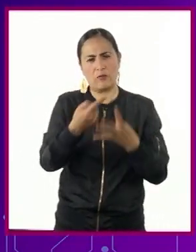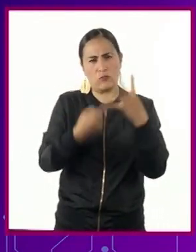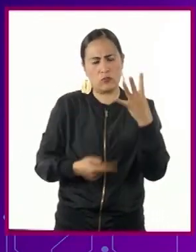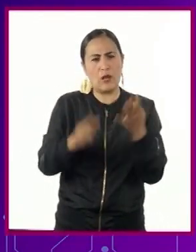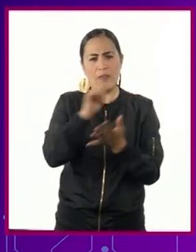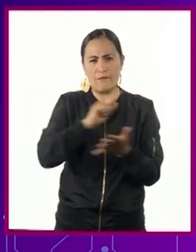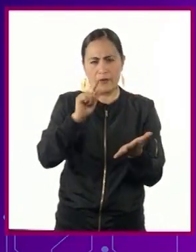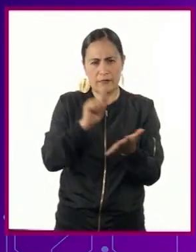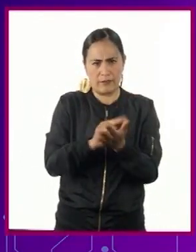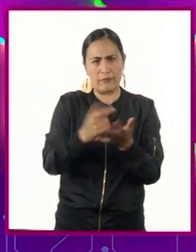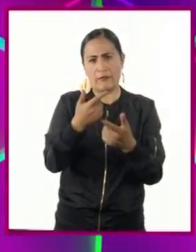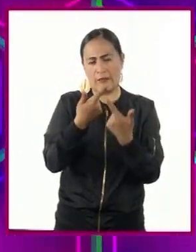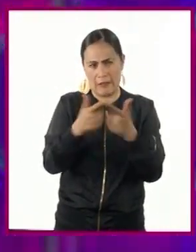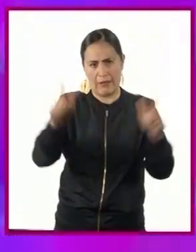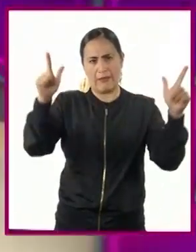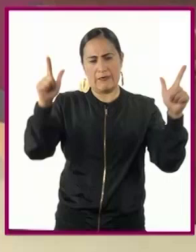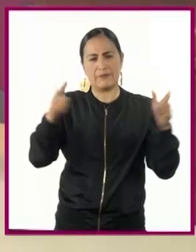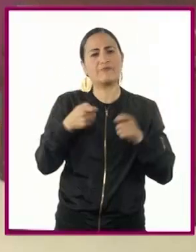preciadas libertades.